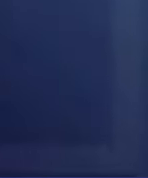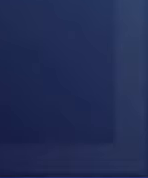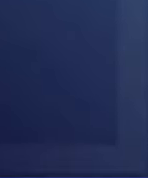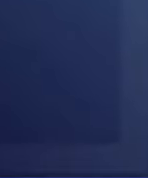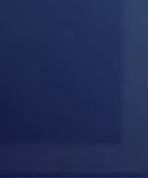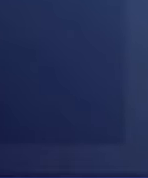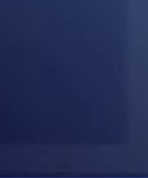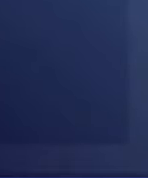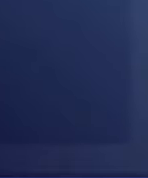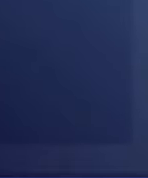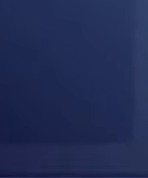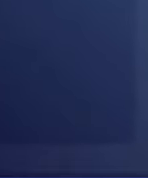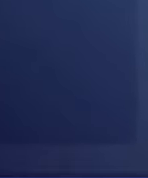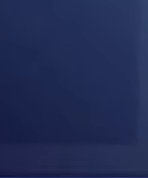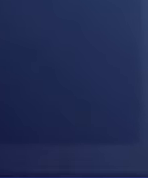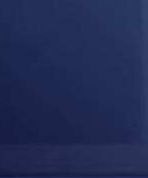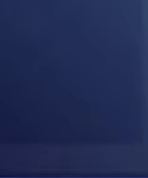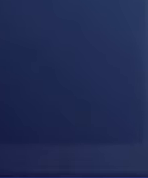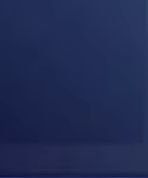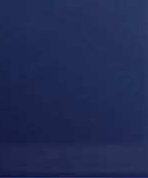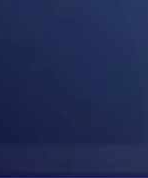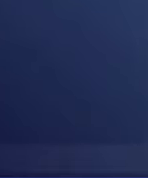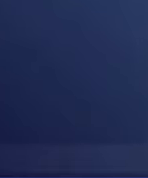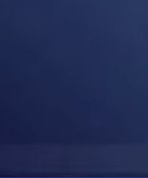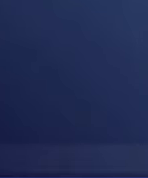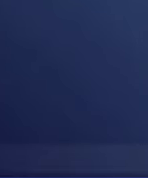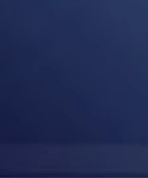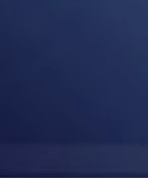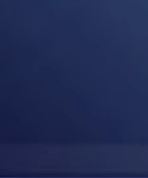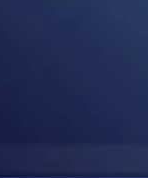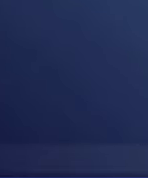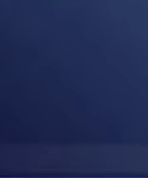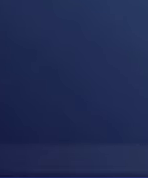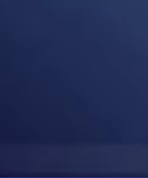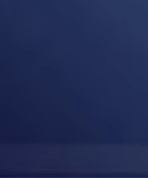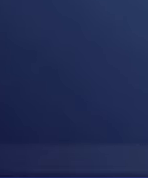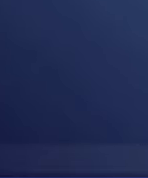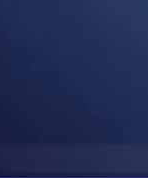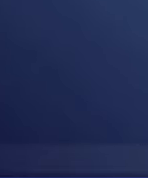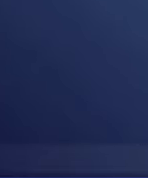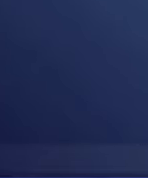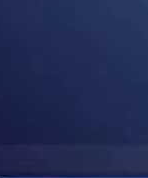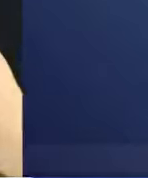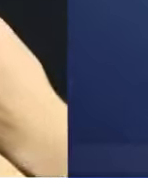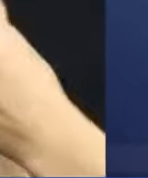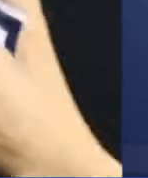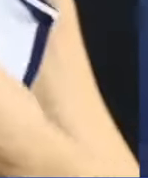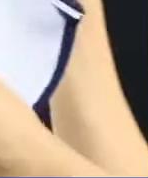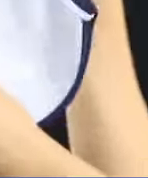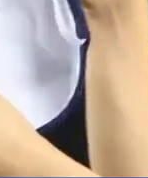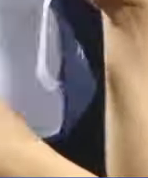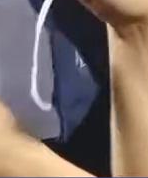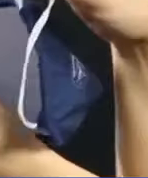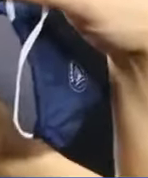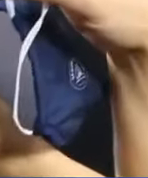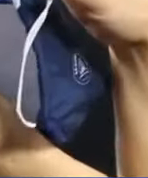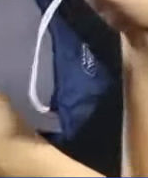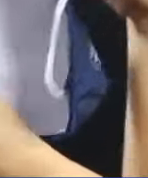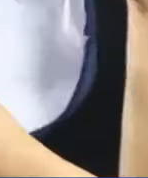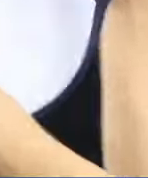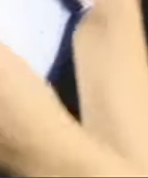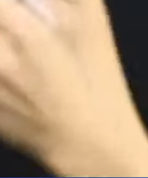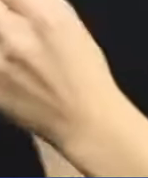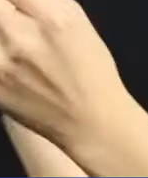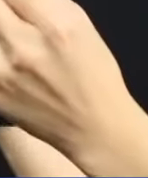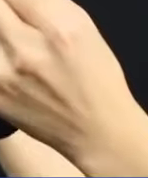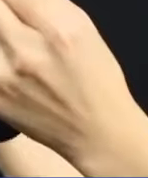Paso 1. Lávese las manos con agua y jabón o use solución alcohólica. Paso 2. Verifique que la